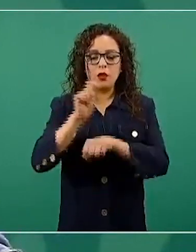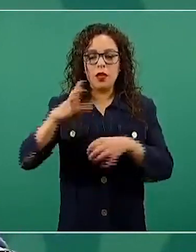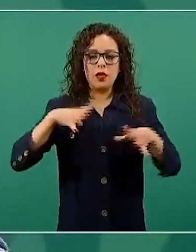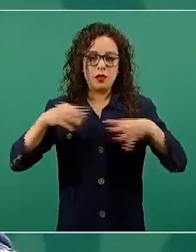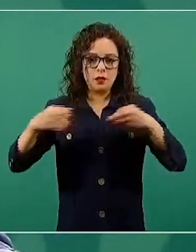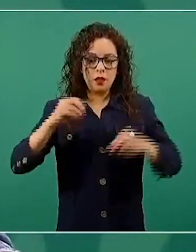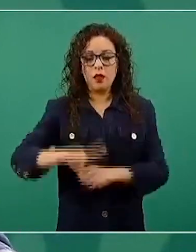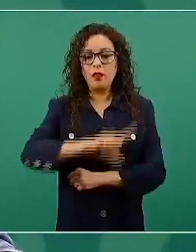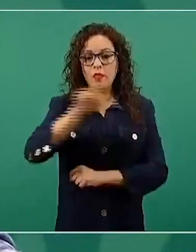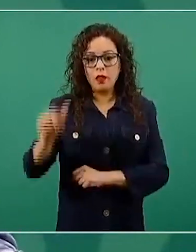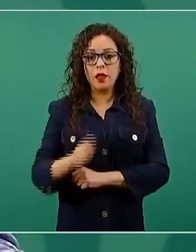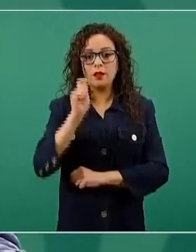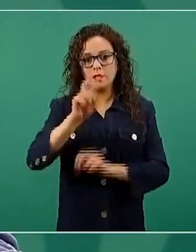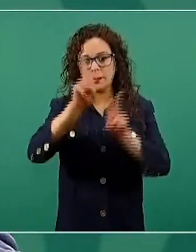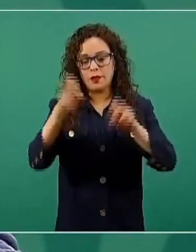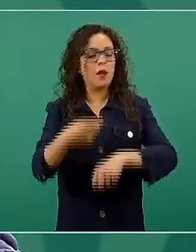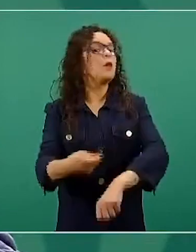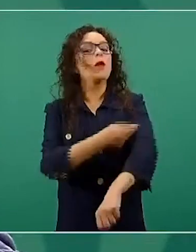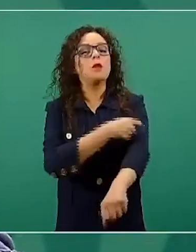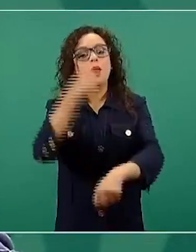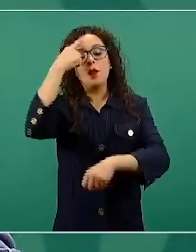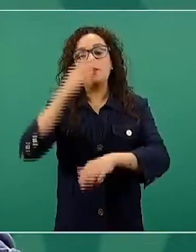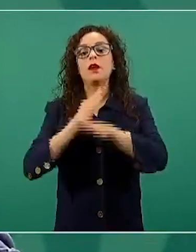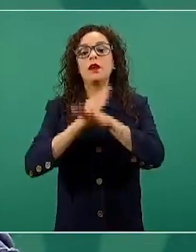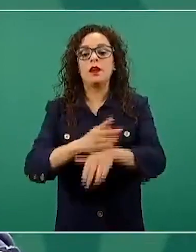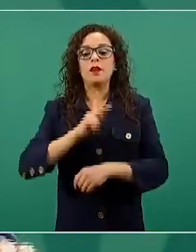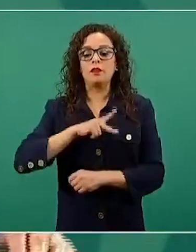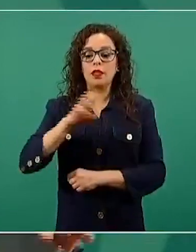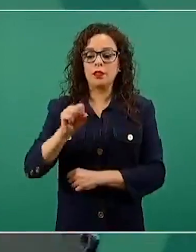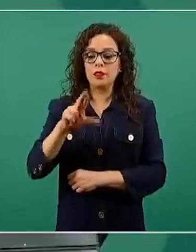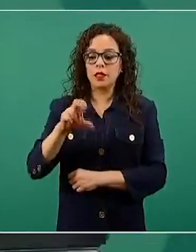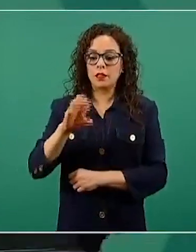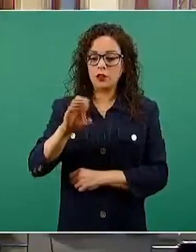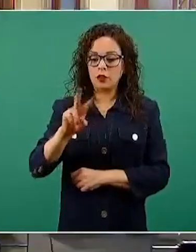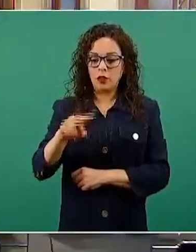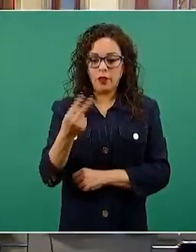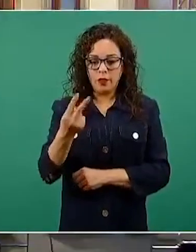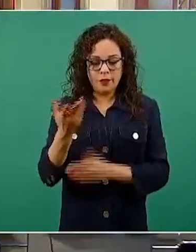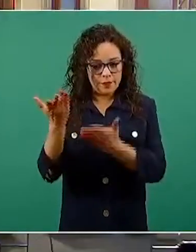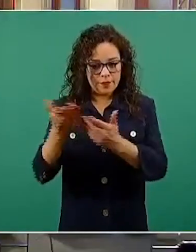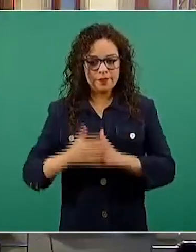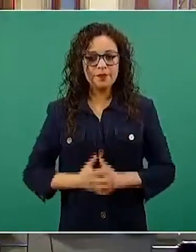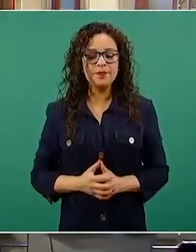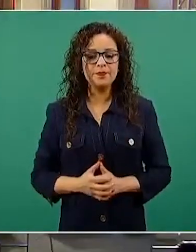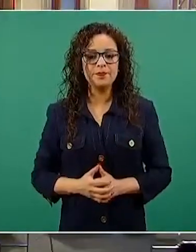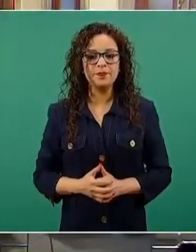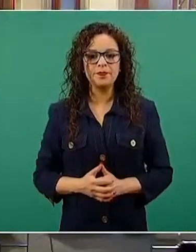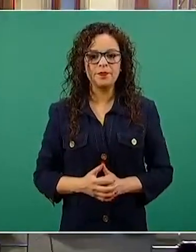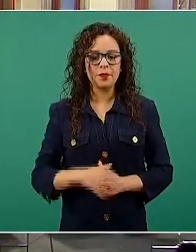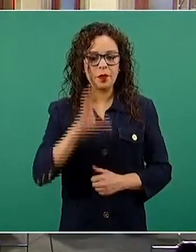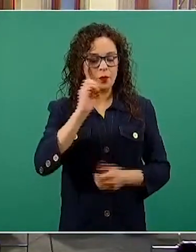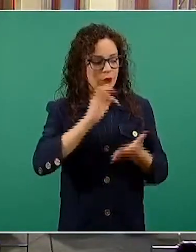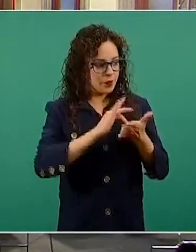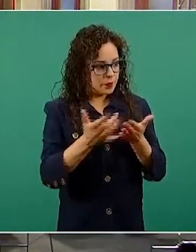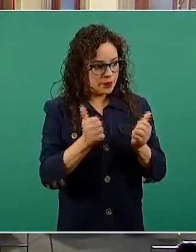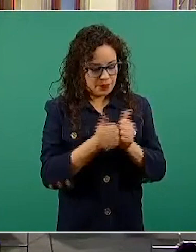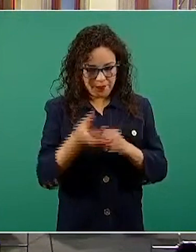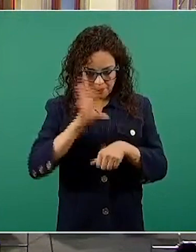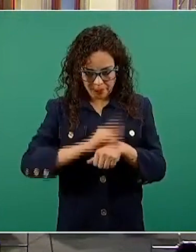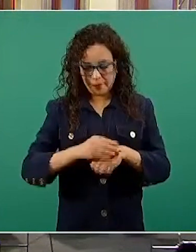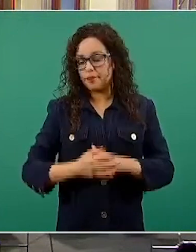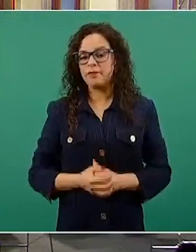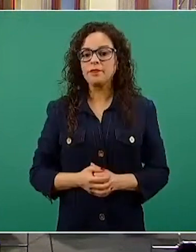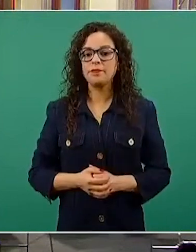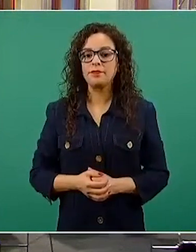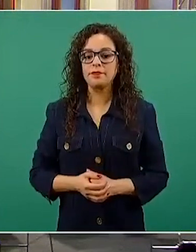los casos activos estimados de la enfermedad COVID-19 aumentaron a 20.527. La hipertensión, la obesidad y la diabetes son los primeros tres padecimientos